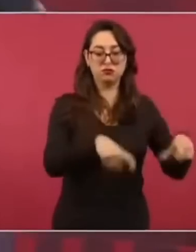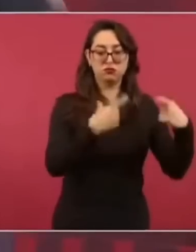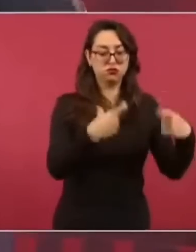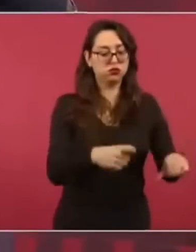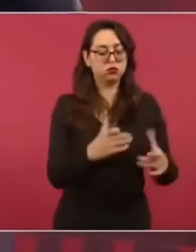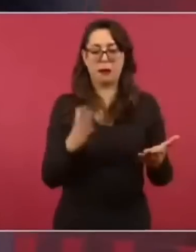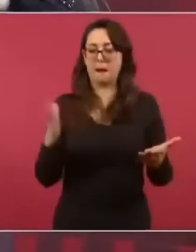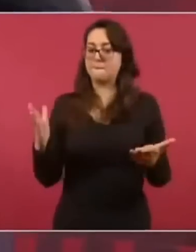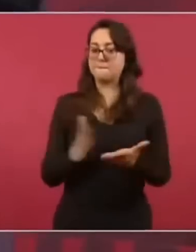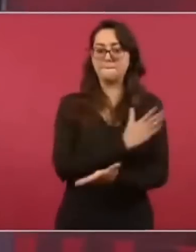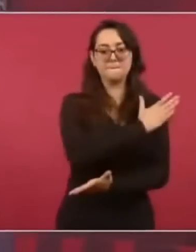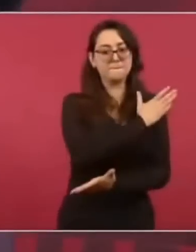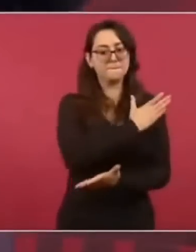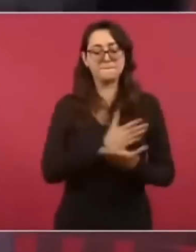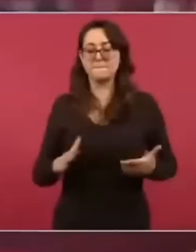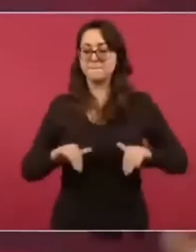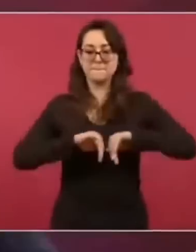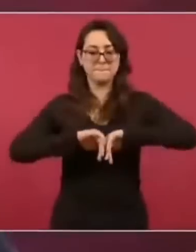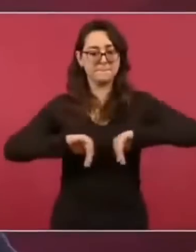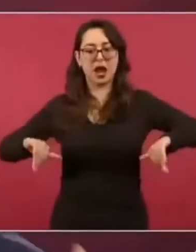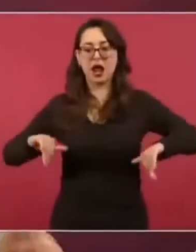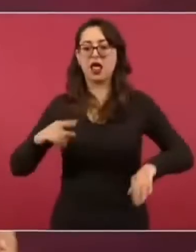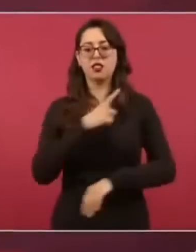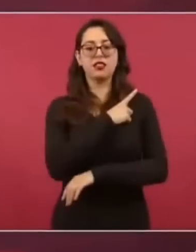El que el gobierno represente a todos,